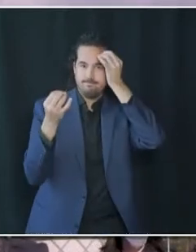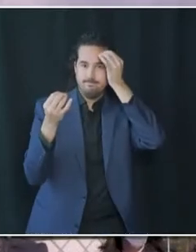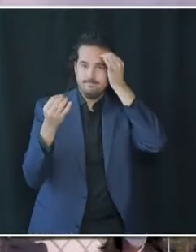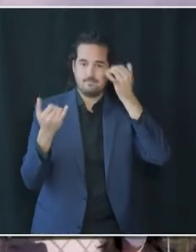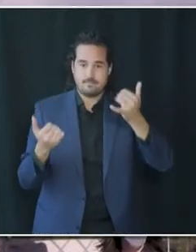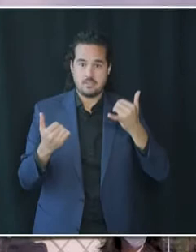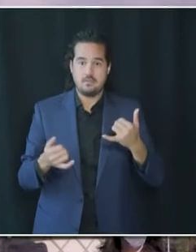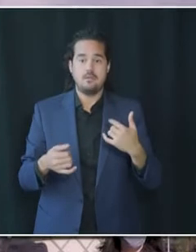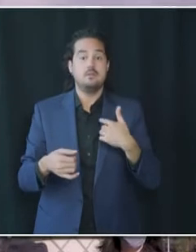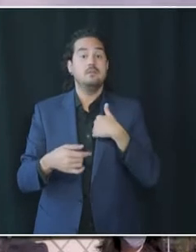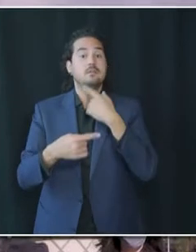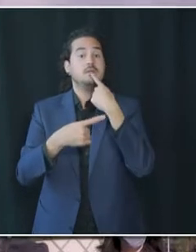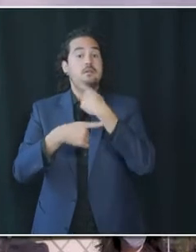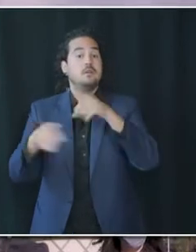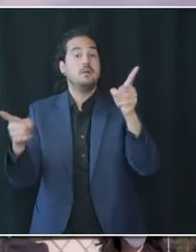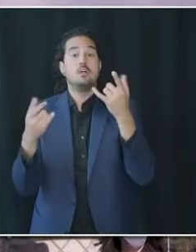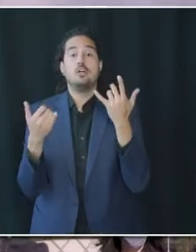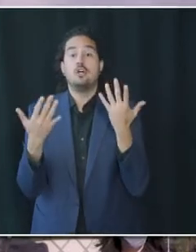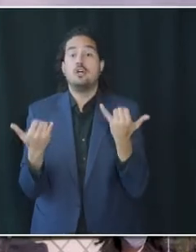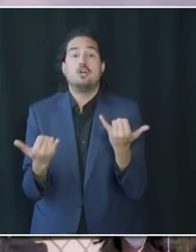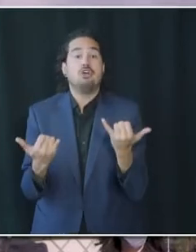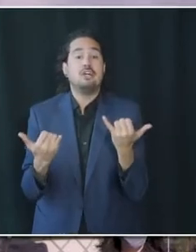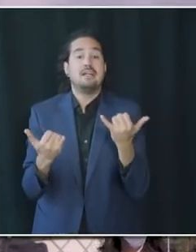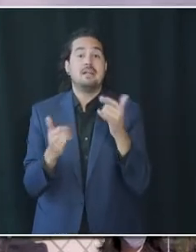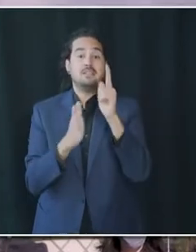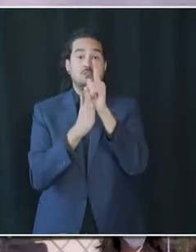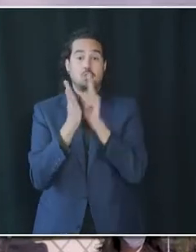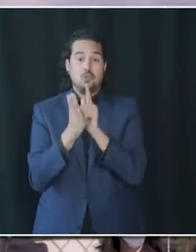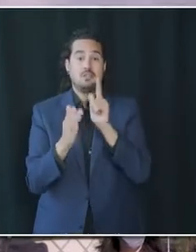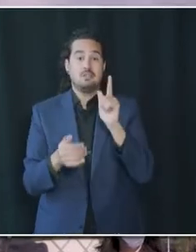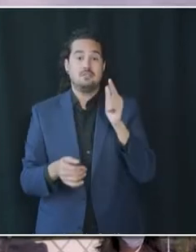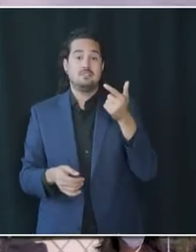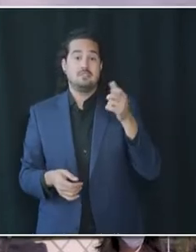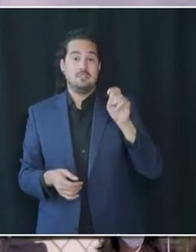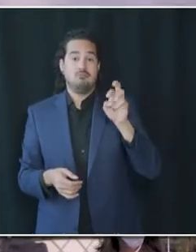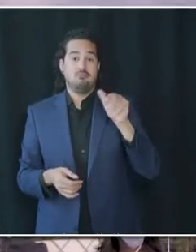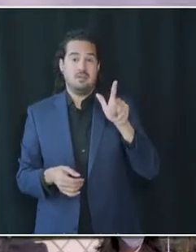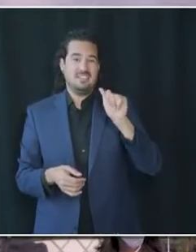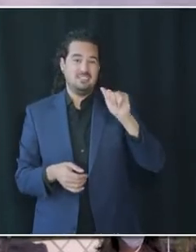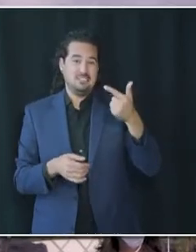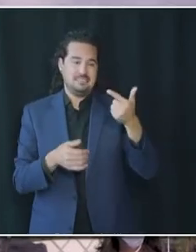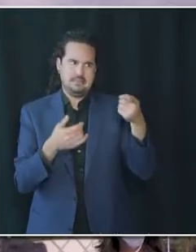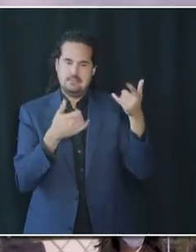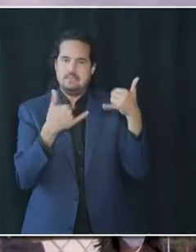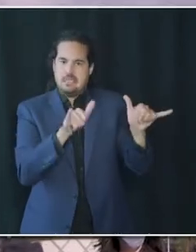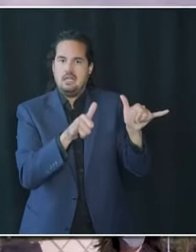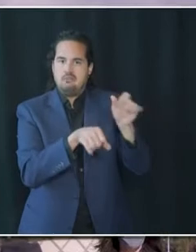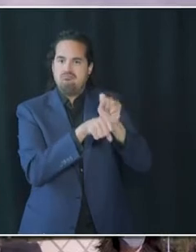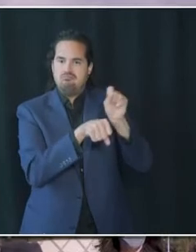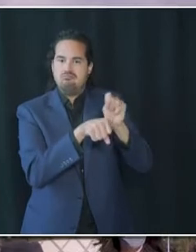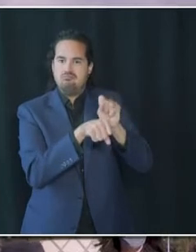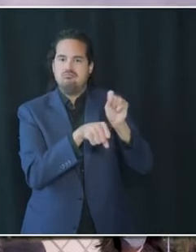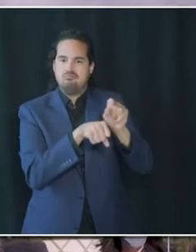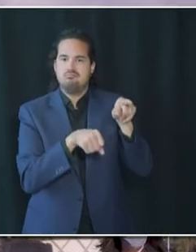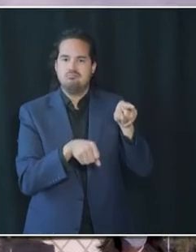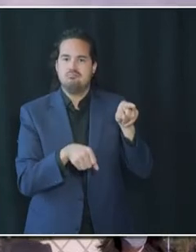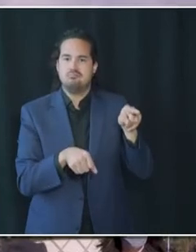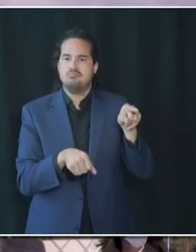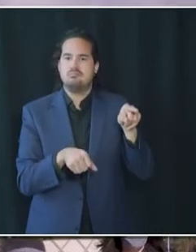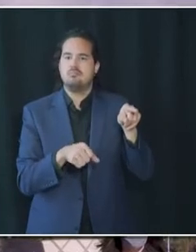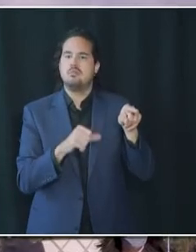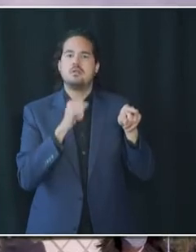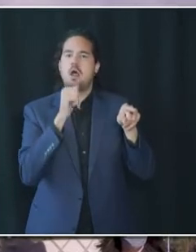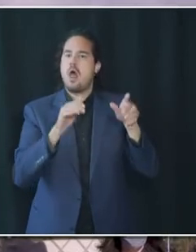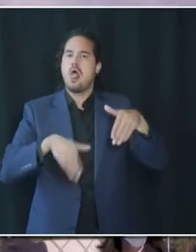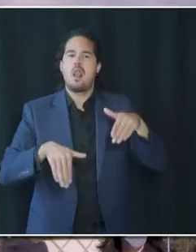mas contemporáneamente el procurador general actual sigue siendo procurador general no ha sido confirmado formalmente por el